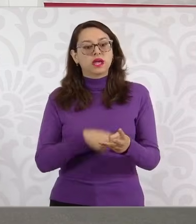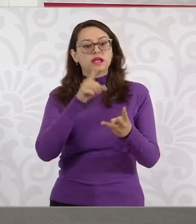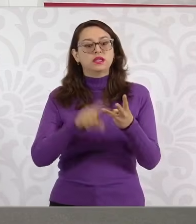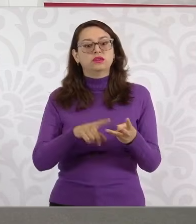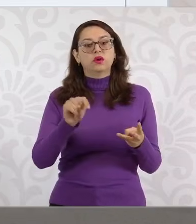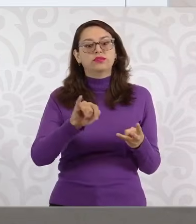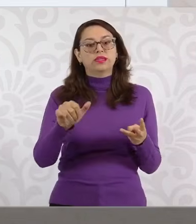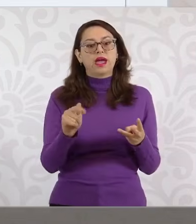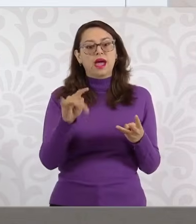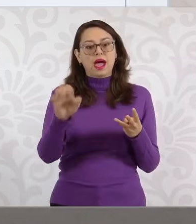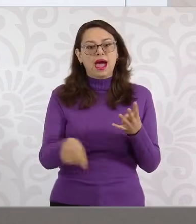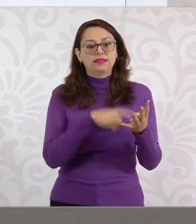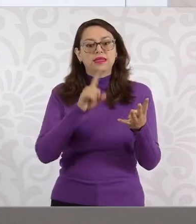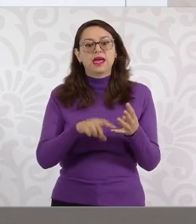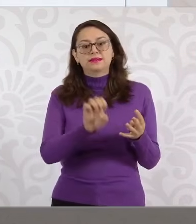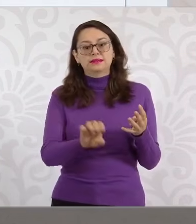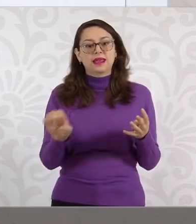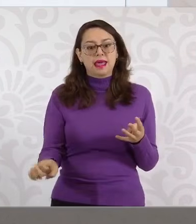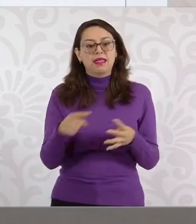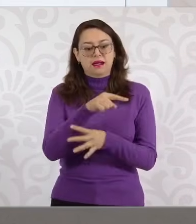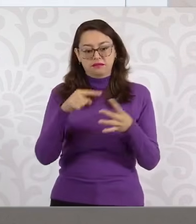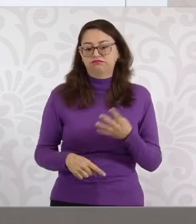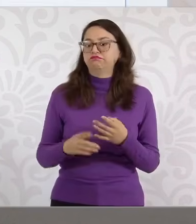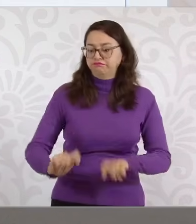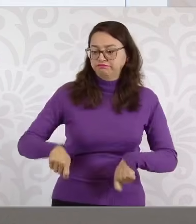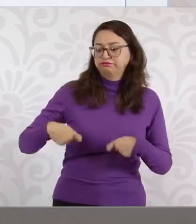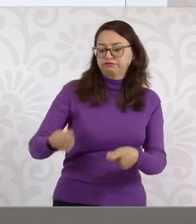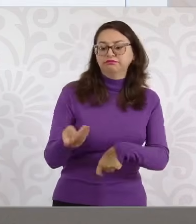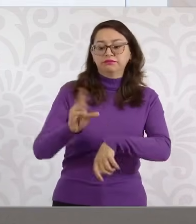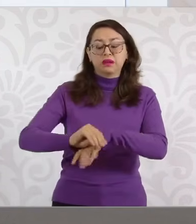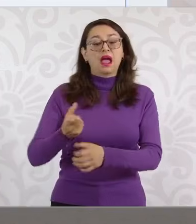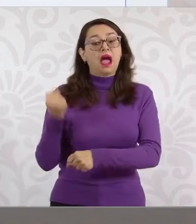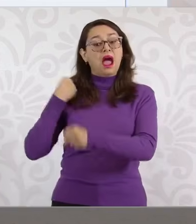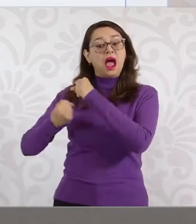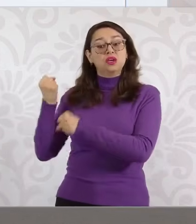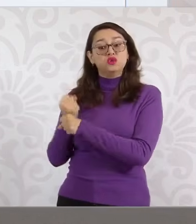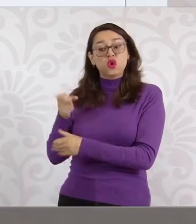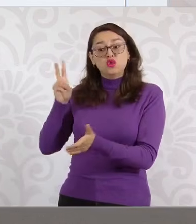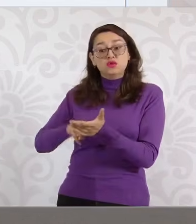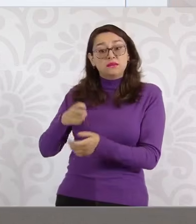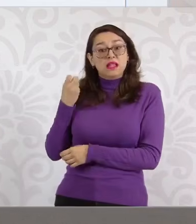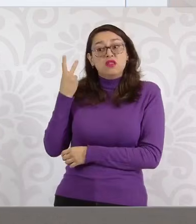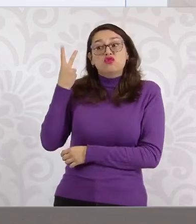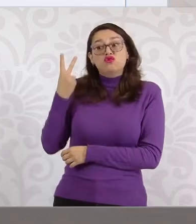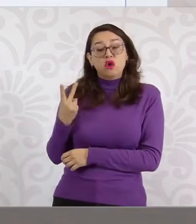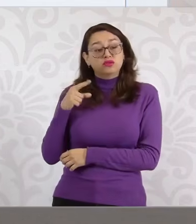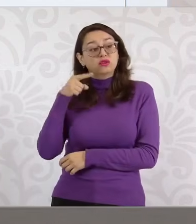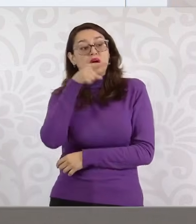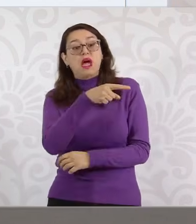Ensenada. Dar un poco de contexto, estos municipios desde el 2002 compran el agua a un distrito de